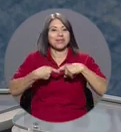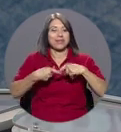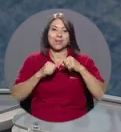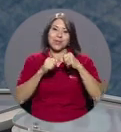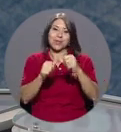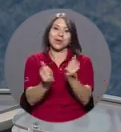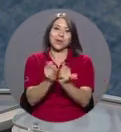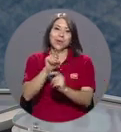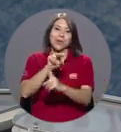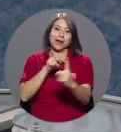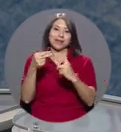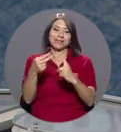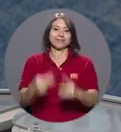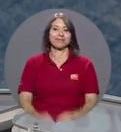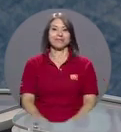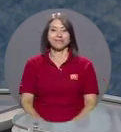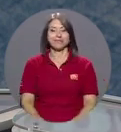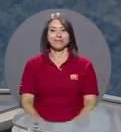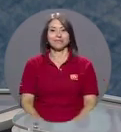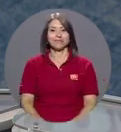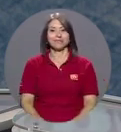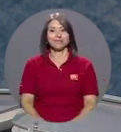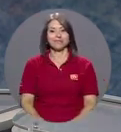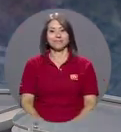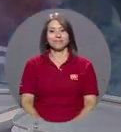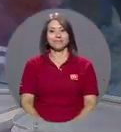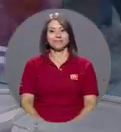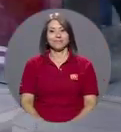pero vamos a una pausa. Quédese con Una Mirada que ya volvemos.